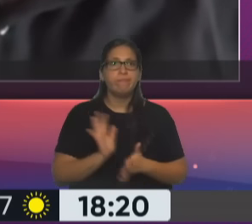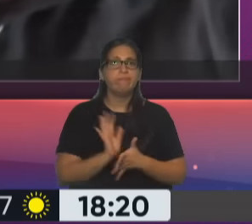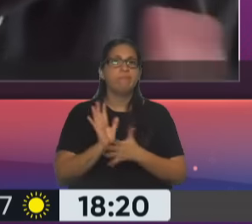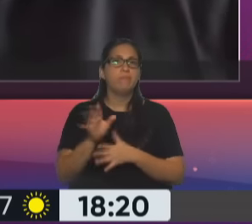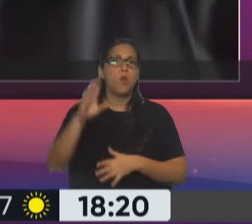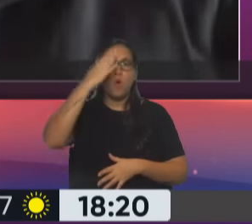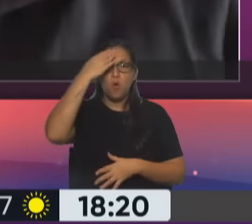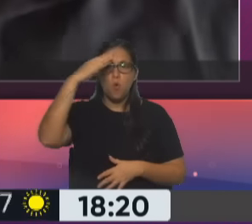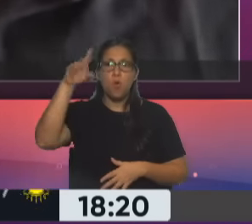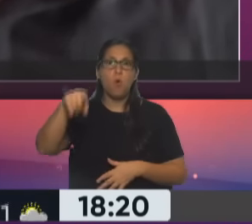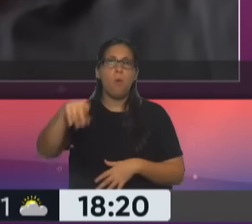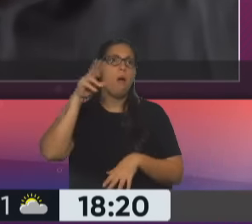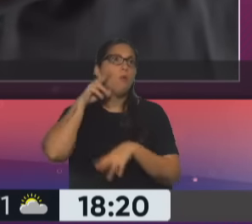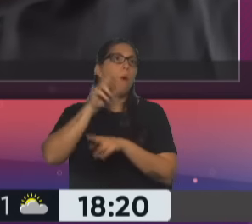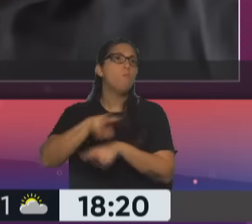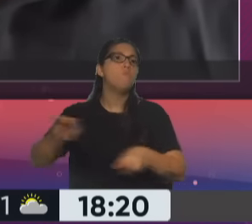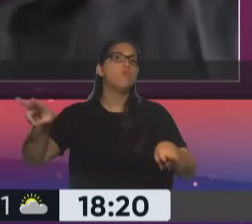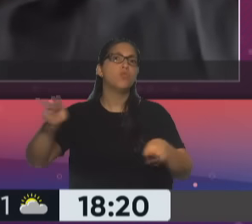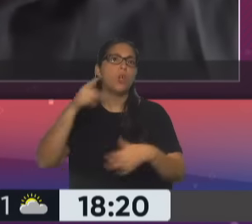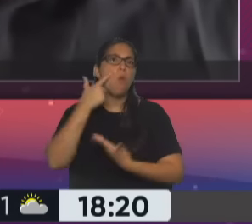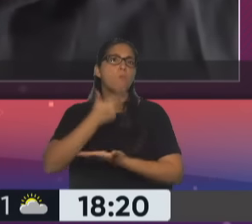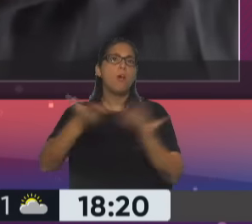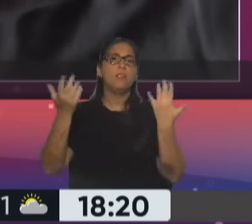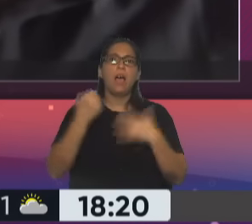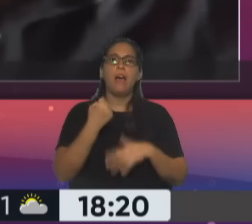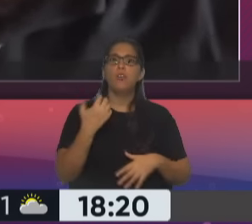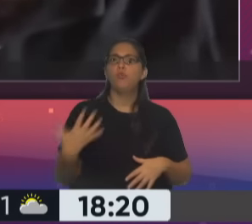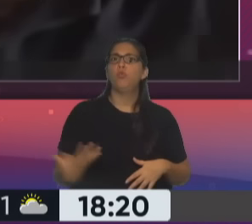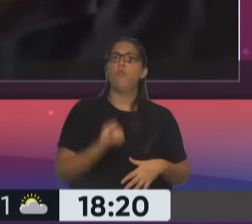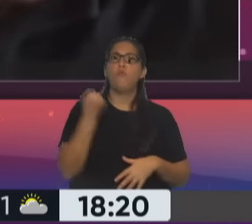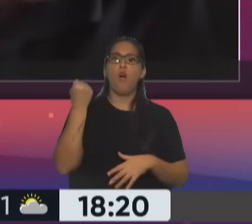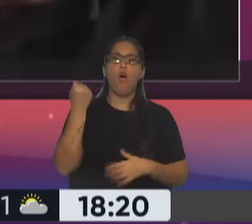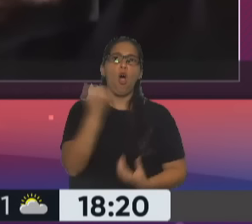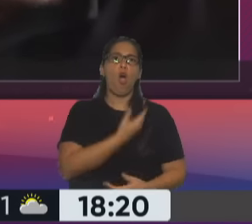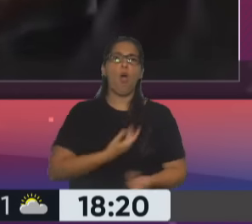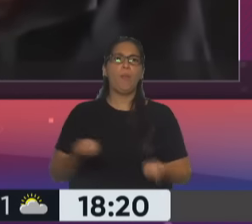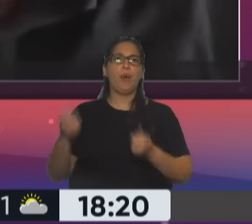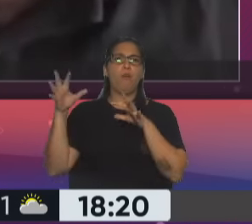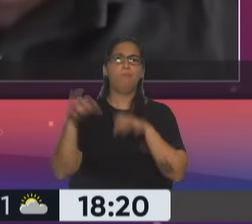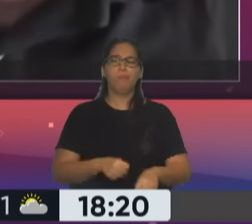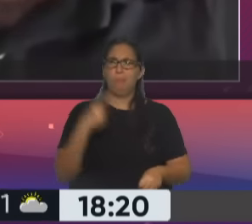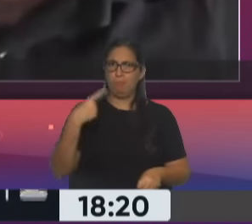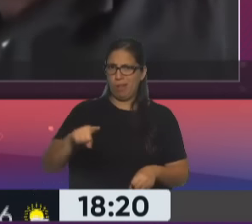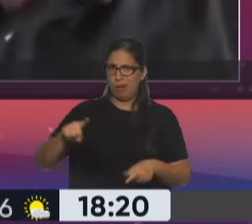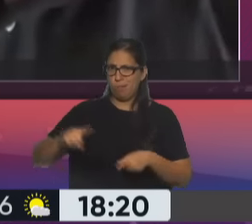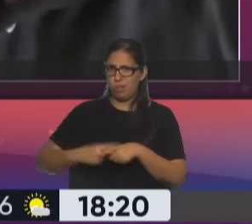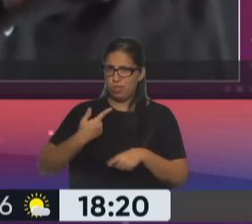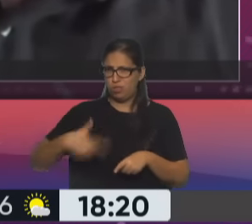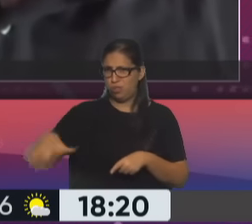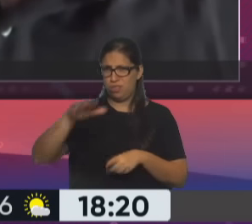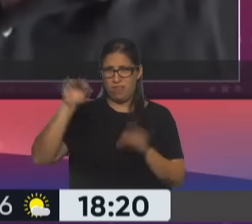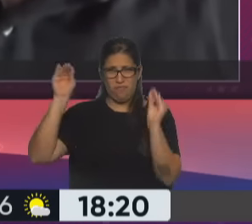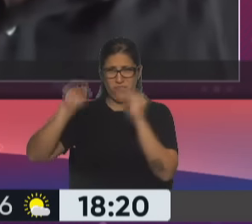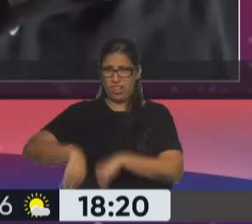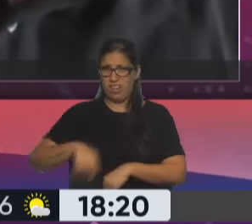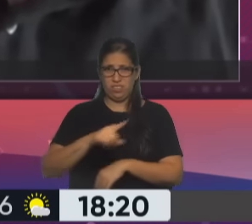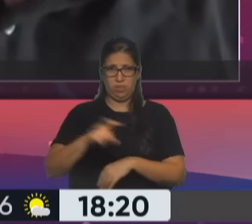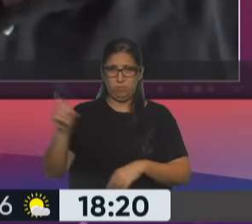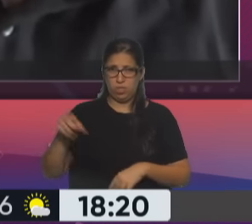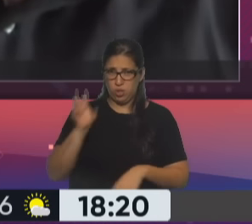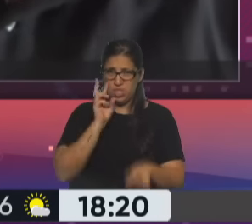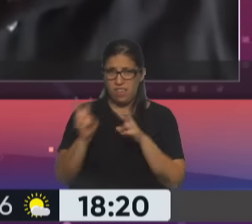que triunfó, si se quiere, a nivel de tomar el gobierno, pero a nivel económico, político y social, fue un fracaso total, que es lo que estamos viendo al día de hoy. Yo